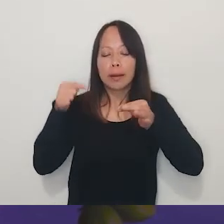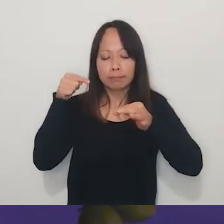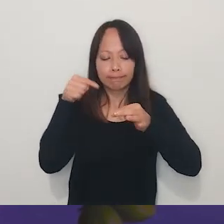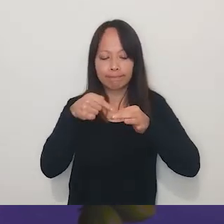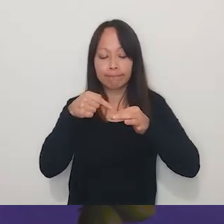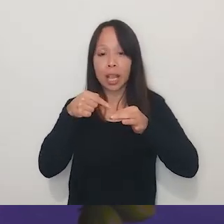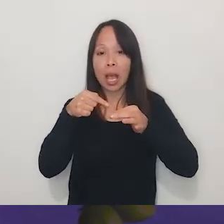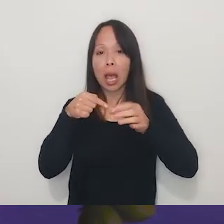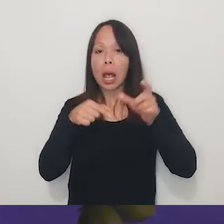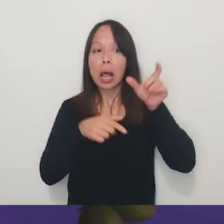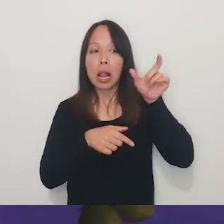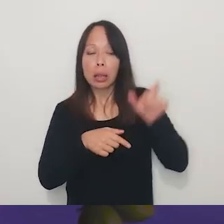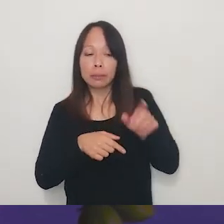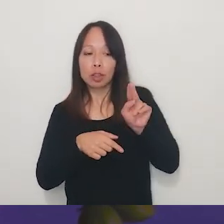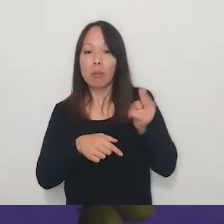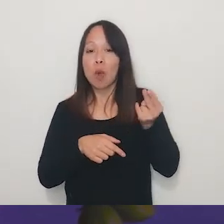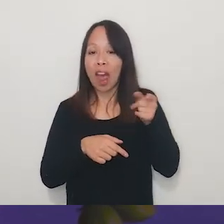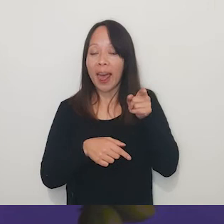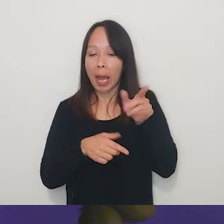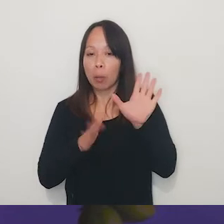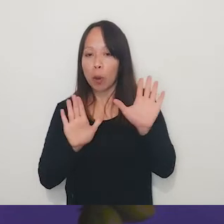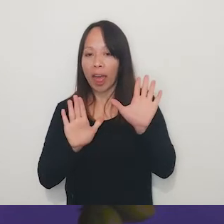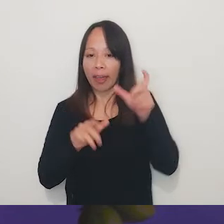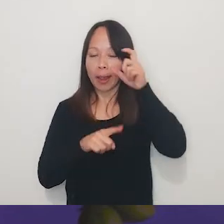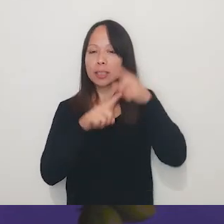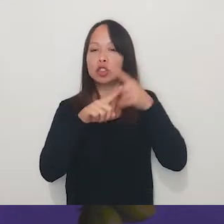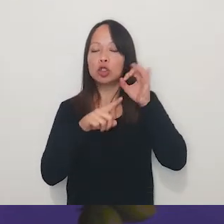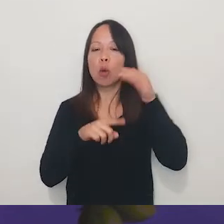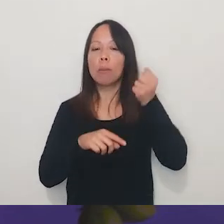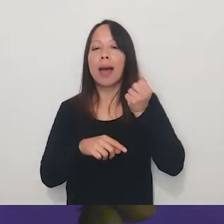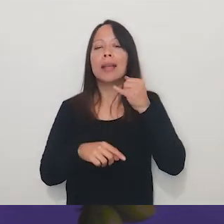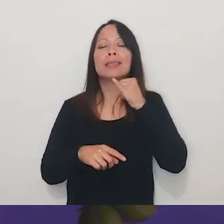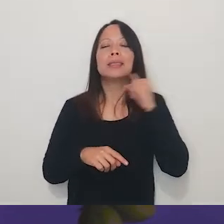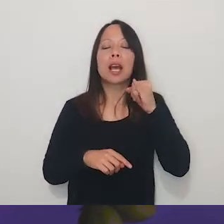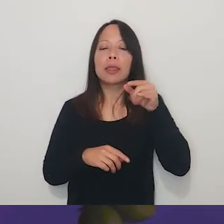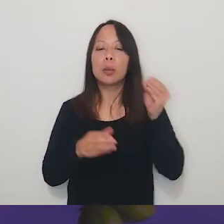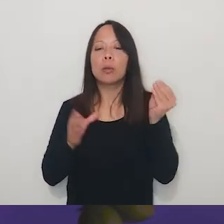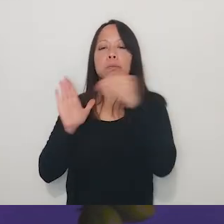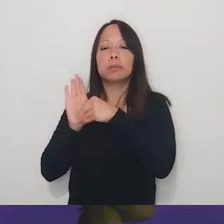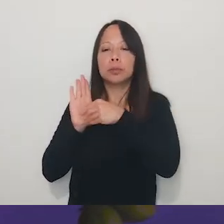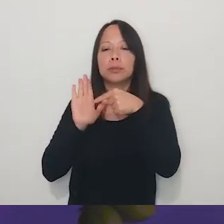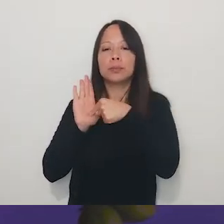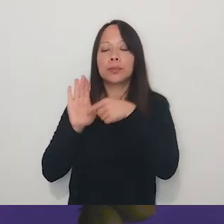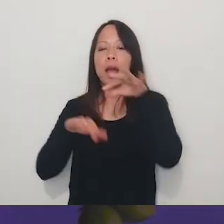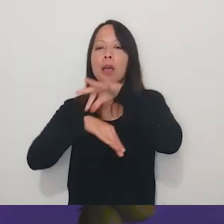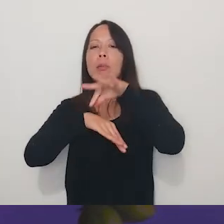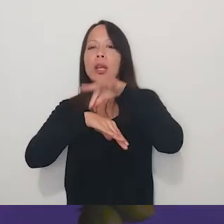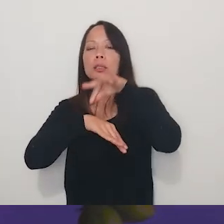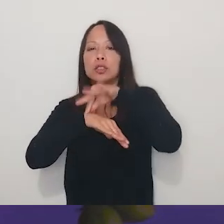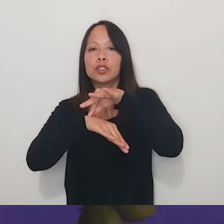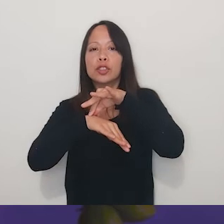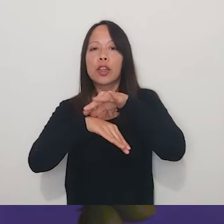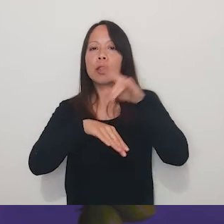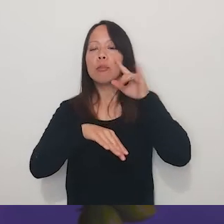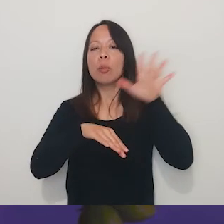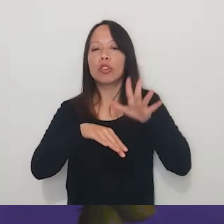diagnóstico y el paciente fallece, se puede hacer un exoma en ese momento, que fue negativo. Por eso entra al programa de enfermedades